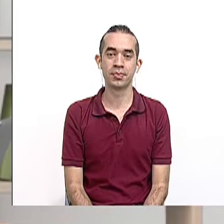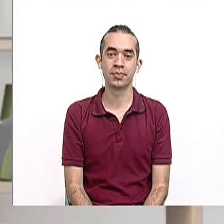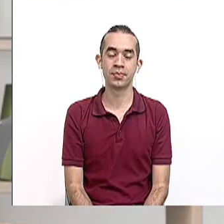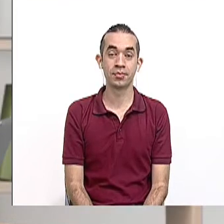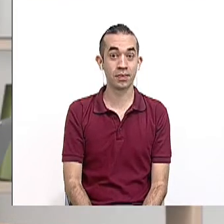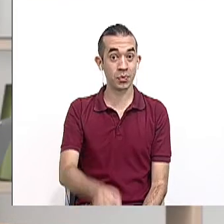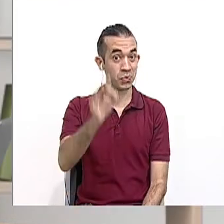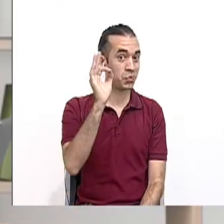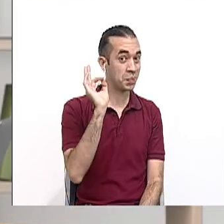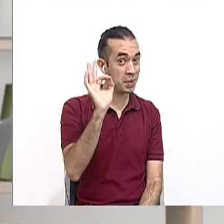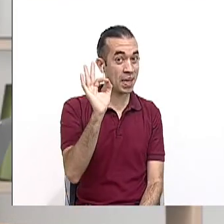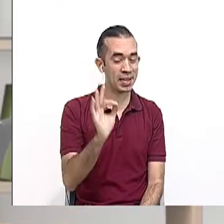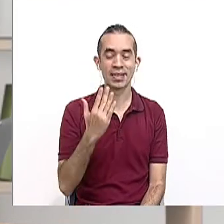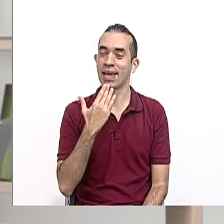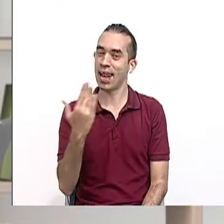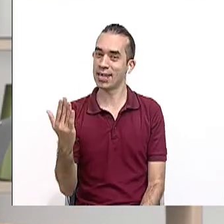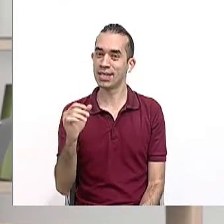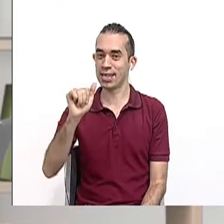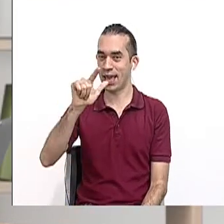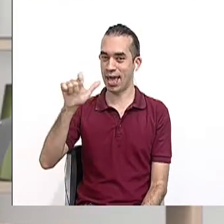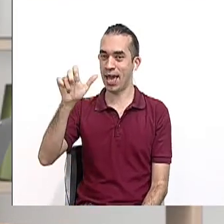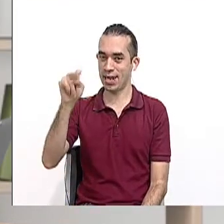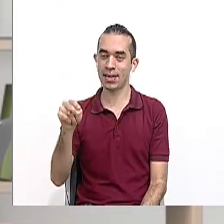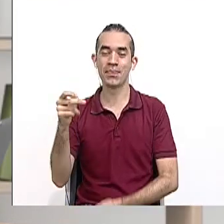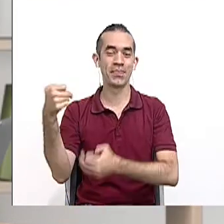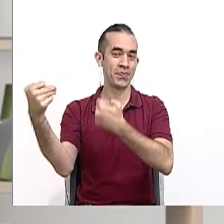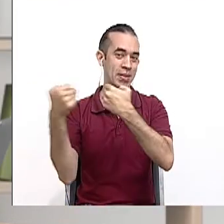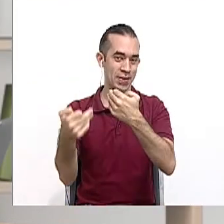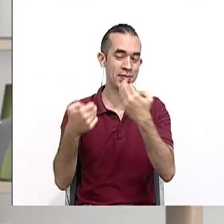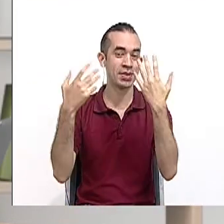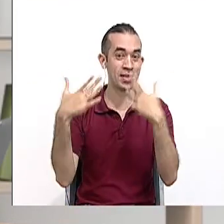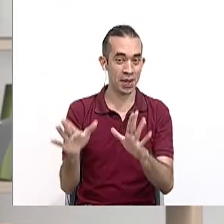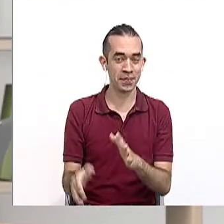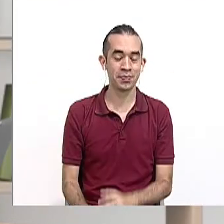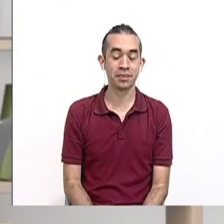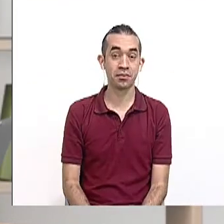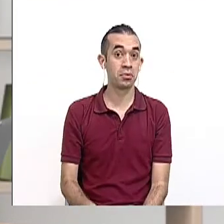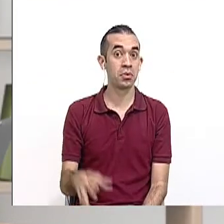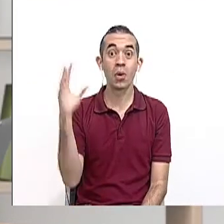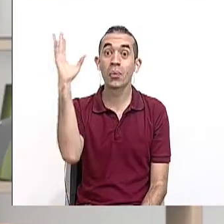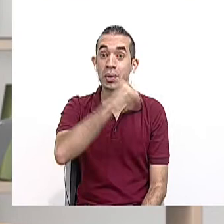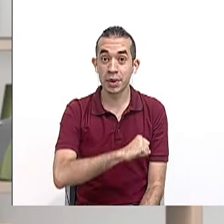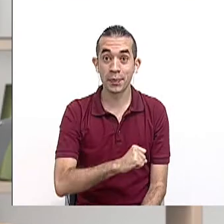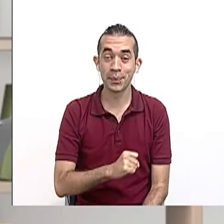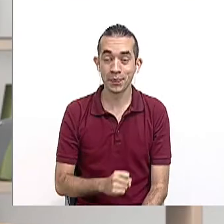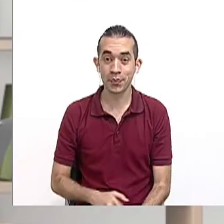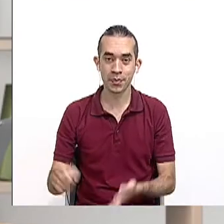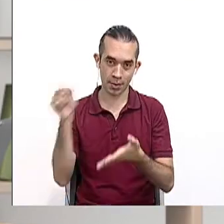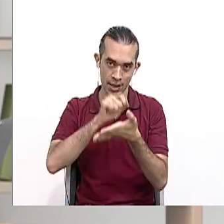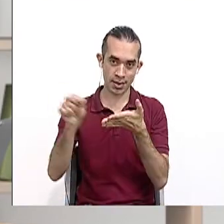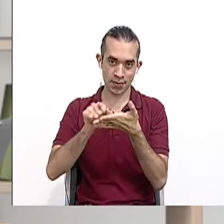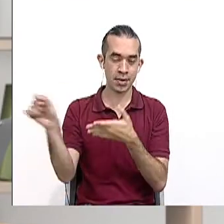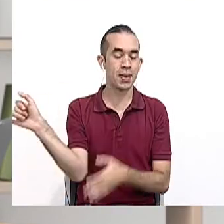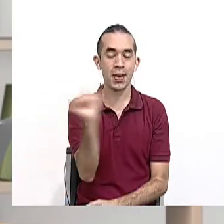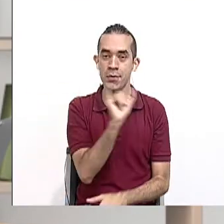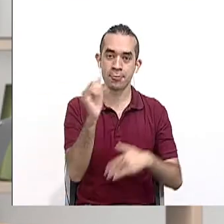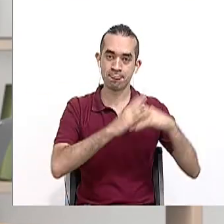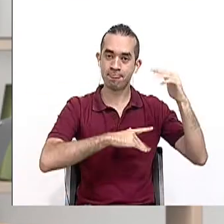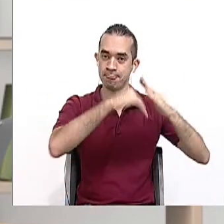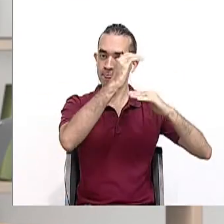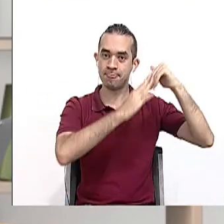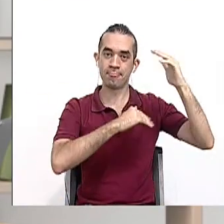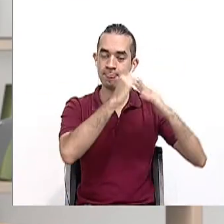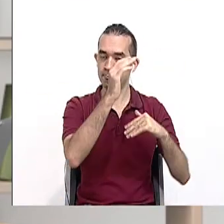Muy bien, gracias Alan por esta explicación. ¿Ya vieron? Cuando vamos a escribir es como construir, ¿sí?